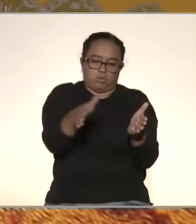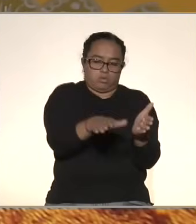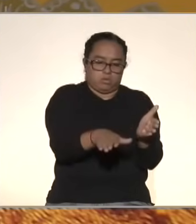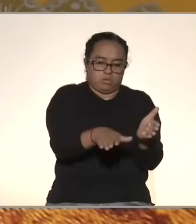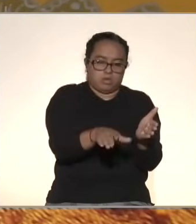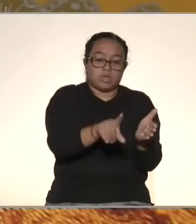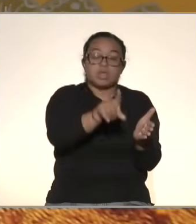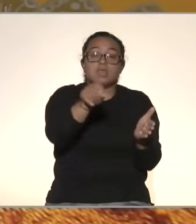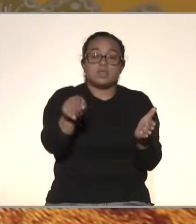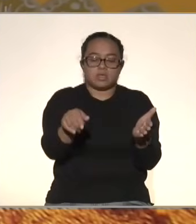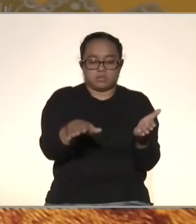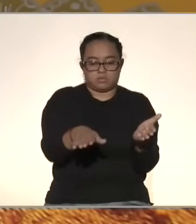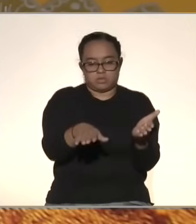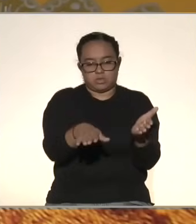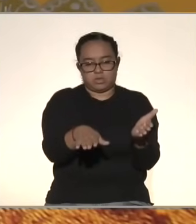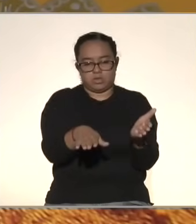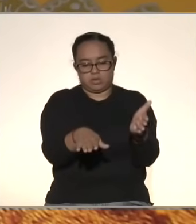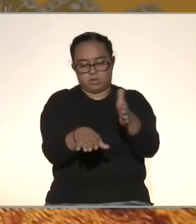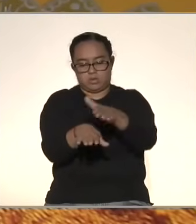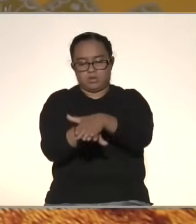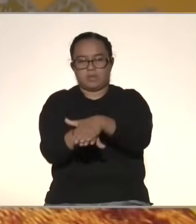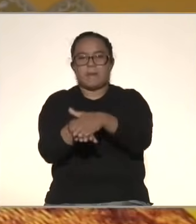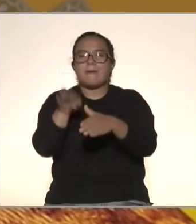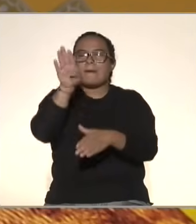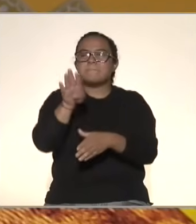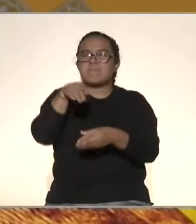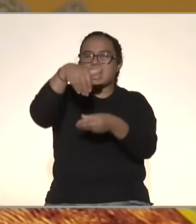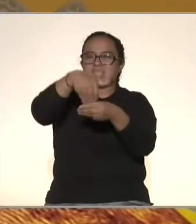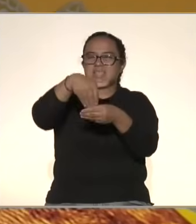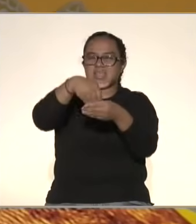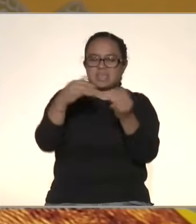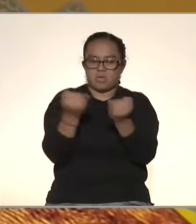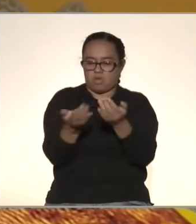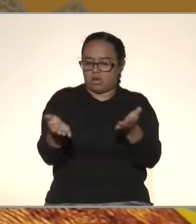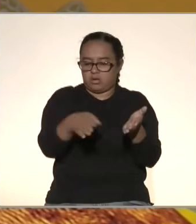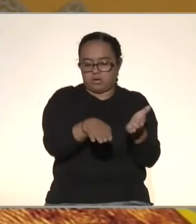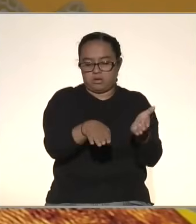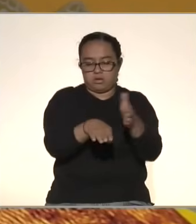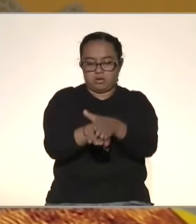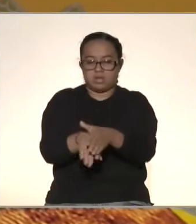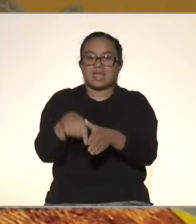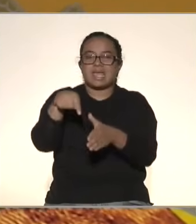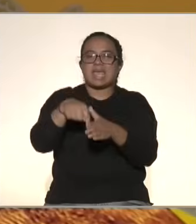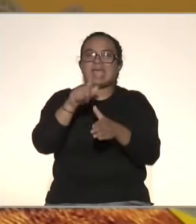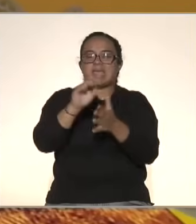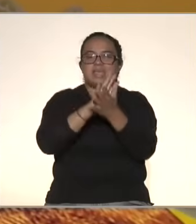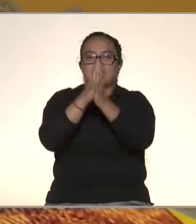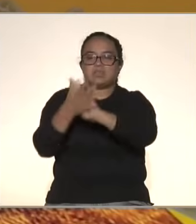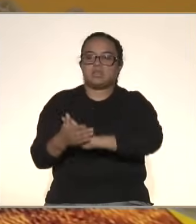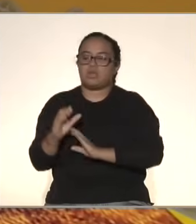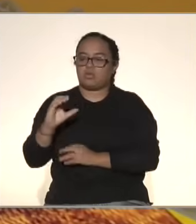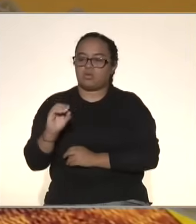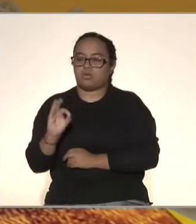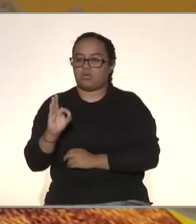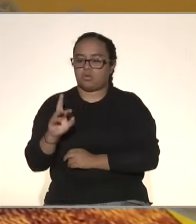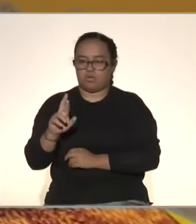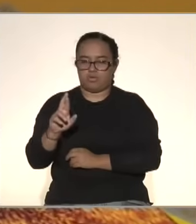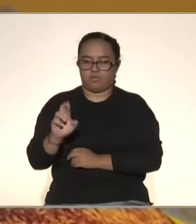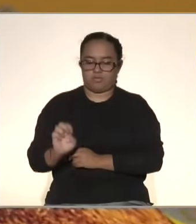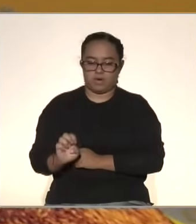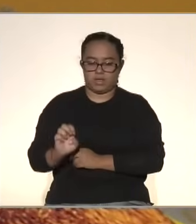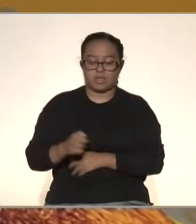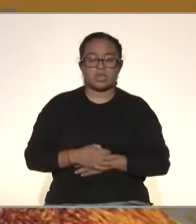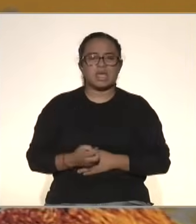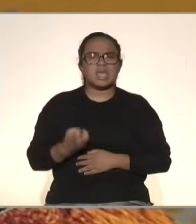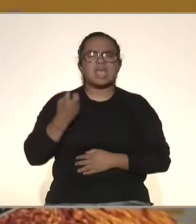y la cierras como un sobre. Esto va a ser tu cofre de los tesoros. El cofre